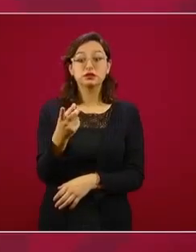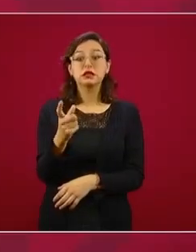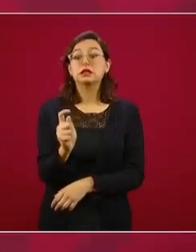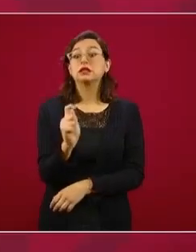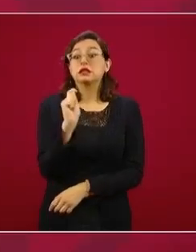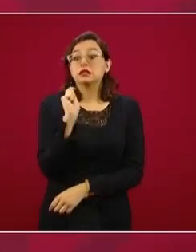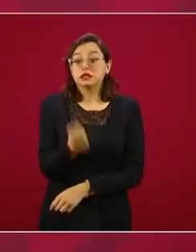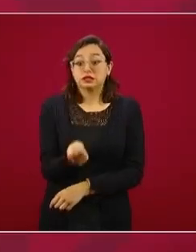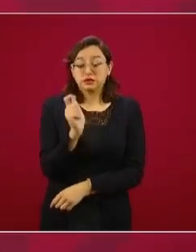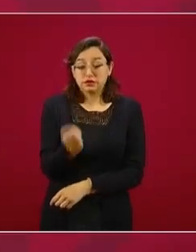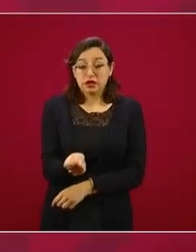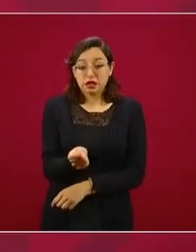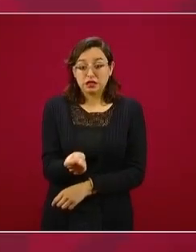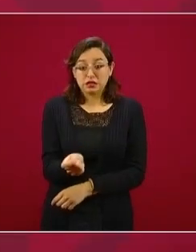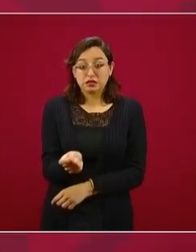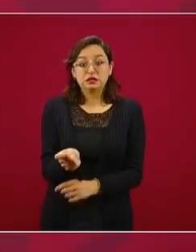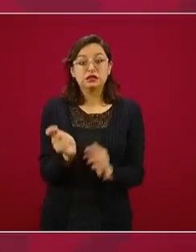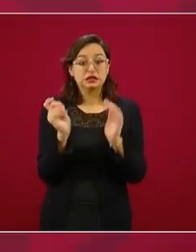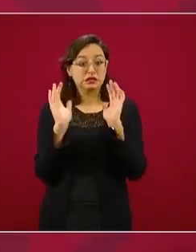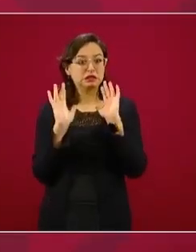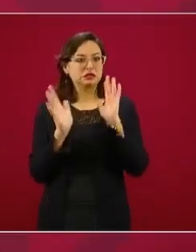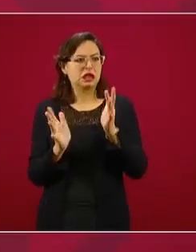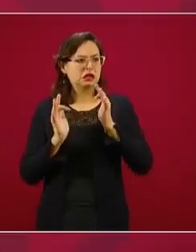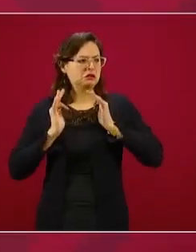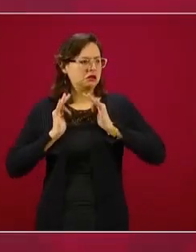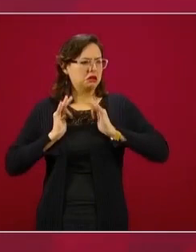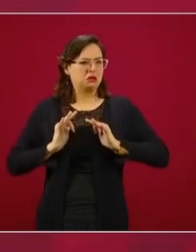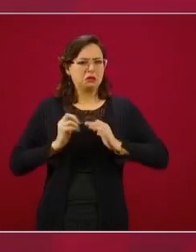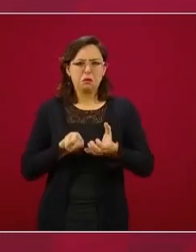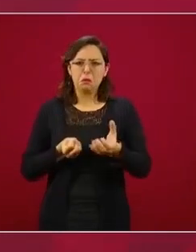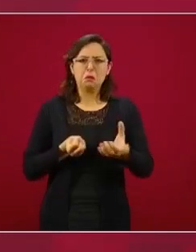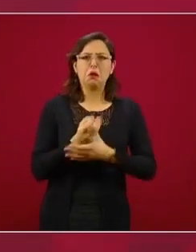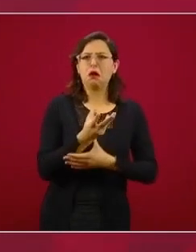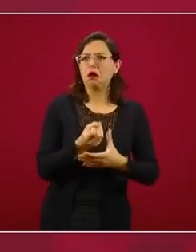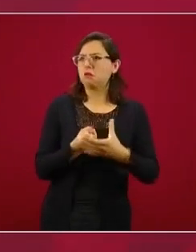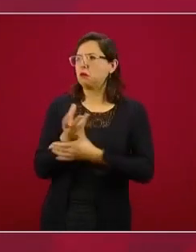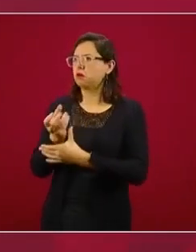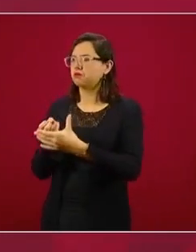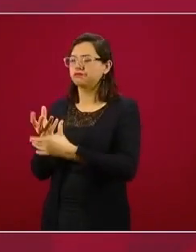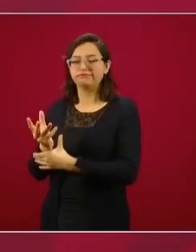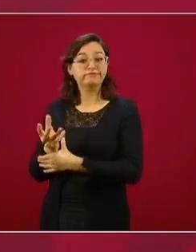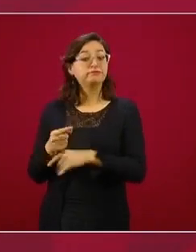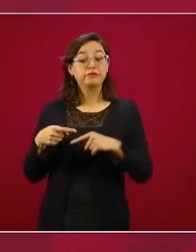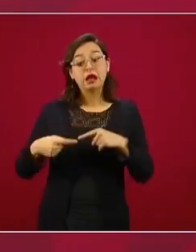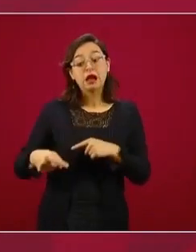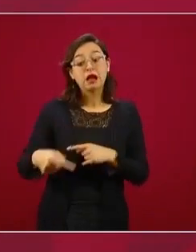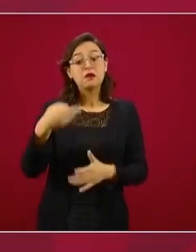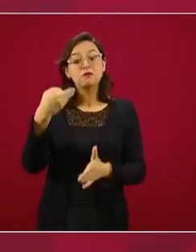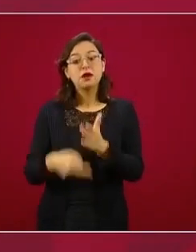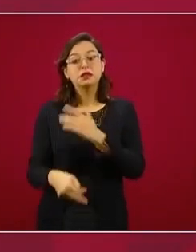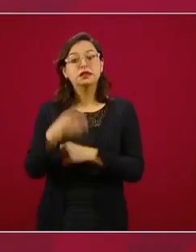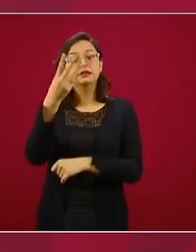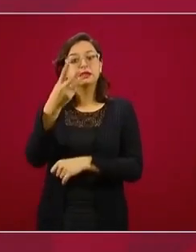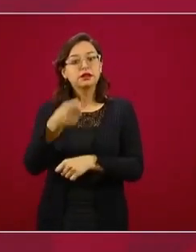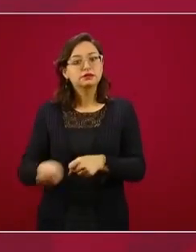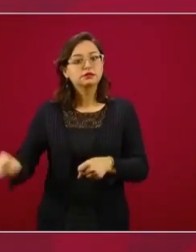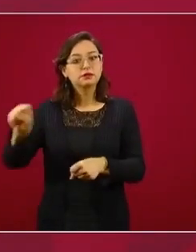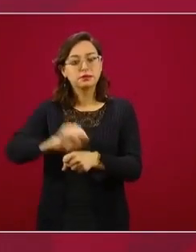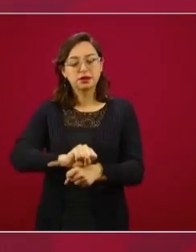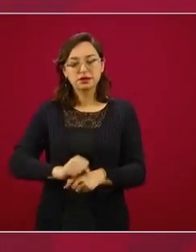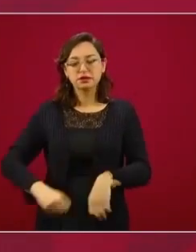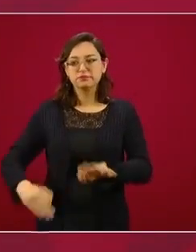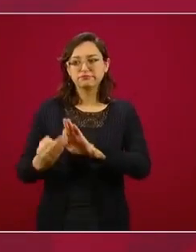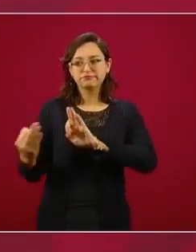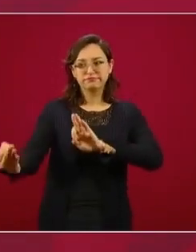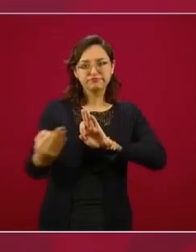decir que sea momento oportuno para relajar las medidas de sana distancia. Aún nos quedan 3 semanas de la jornada nacional y